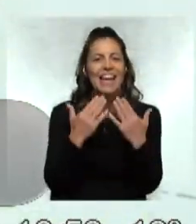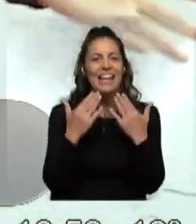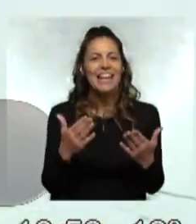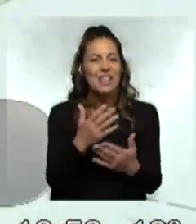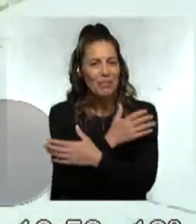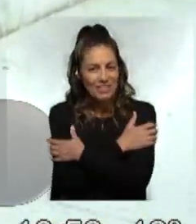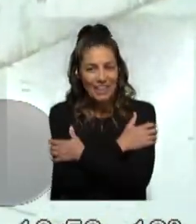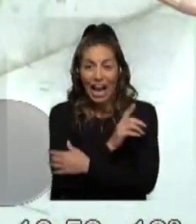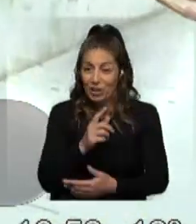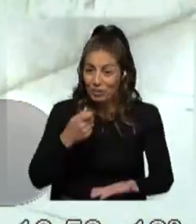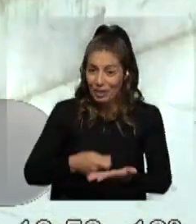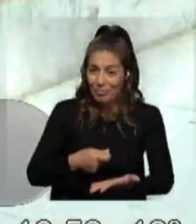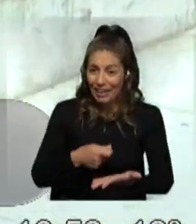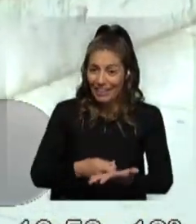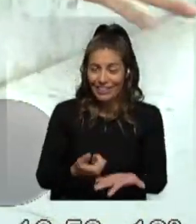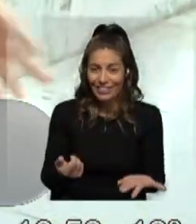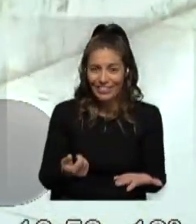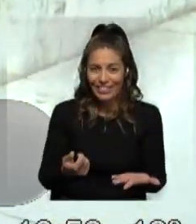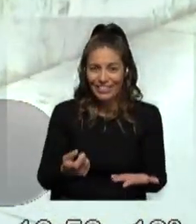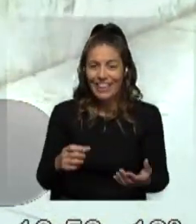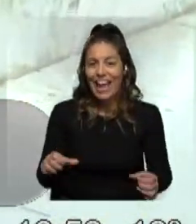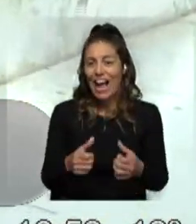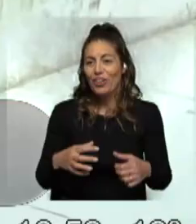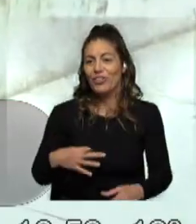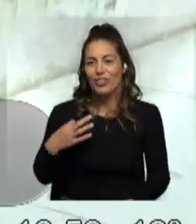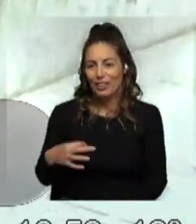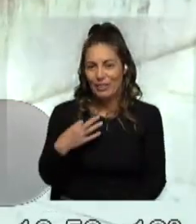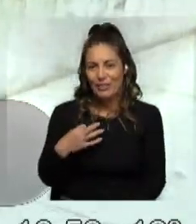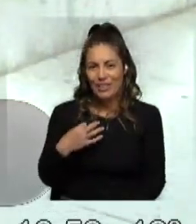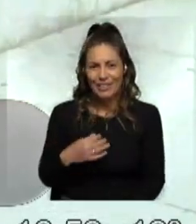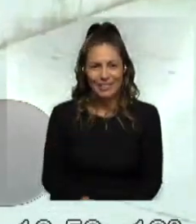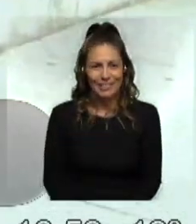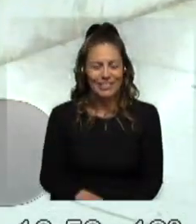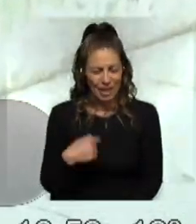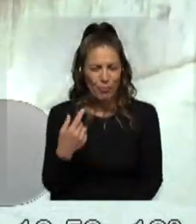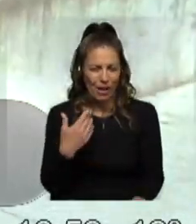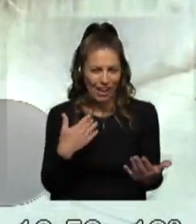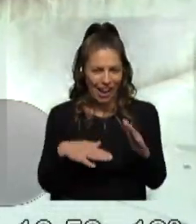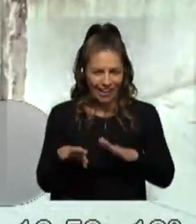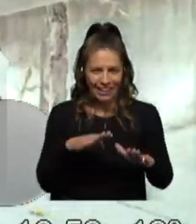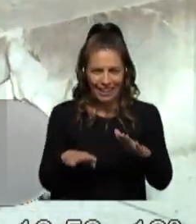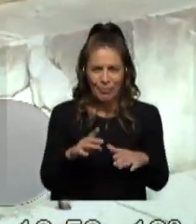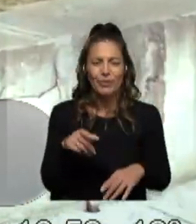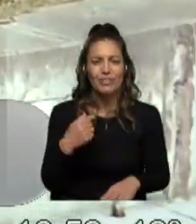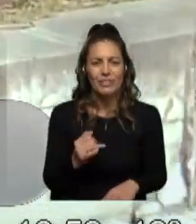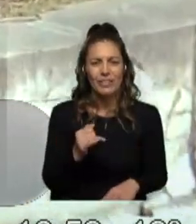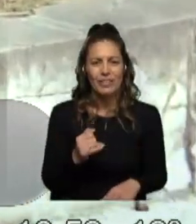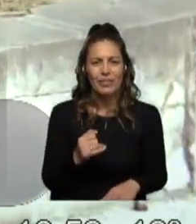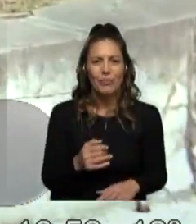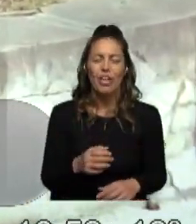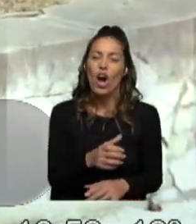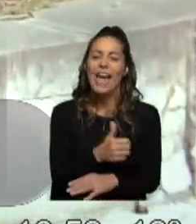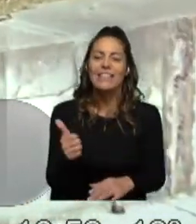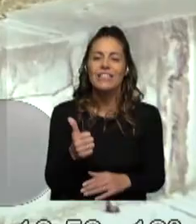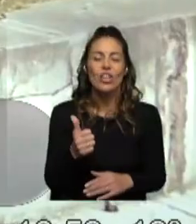garparlo después. ¿Qué pasa? De algo de verdad, está bien, ya sabía. Bueno, con el plástico, para arreglamos, ahí se lo pagamos. Guillermo, bueno, éxito. Saludos